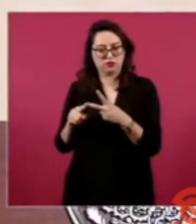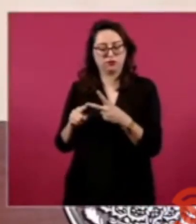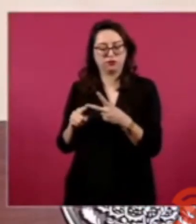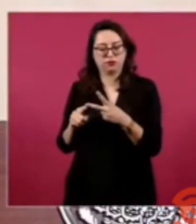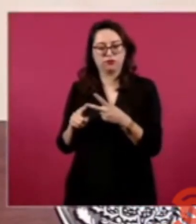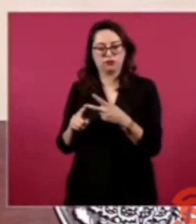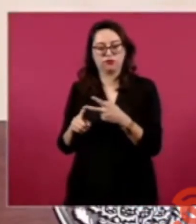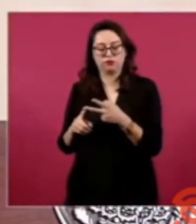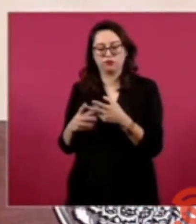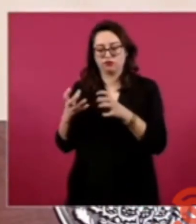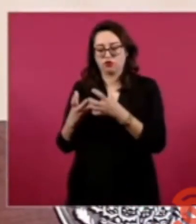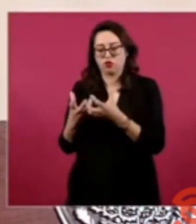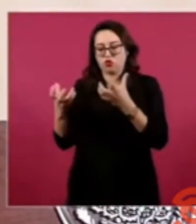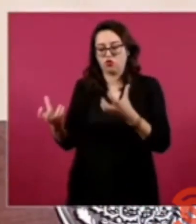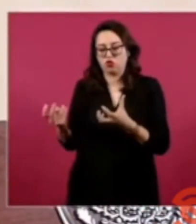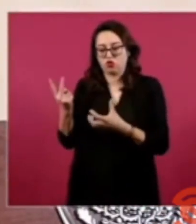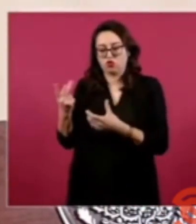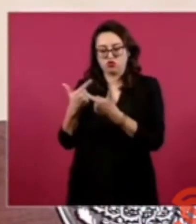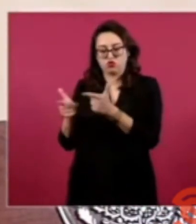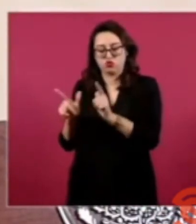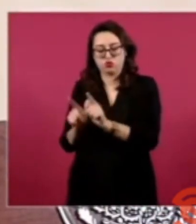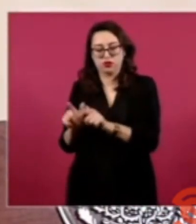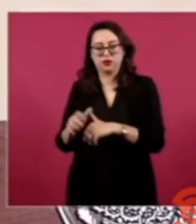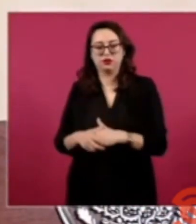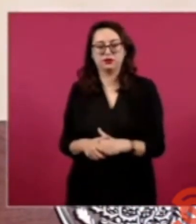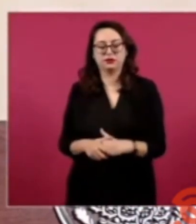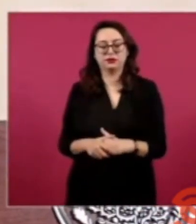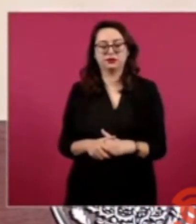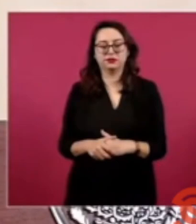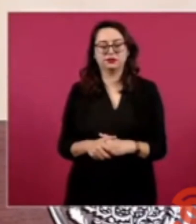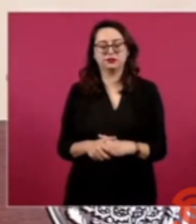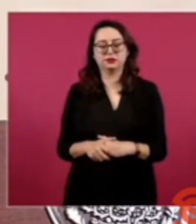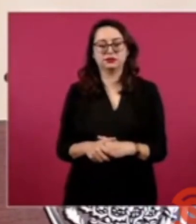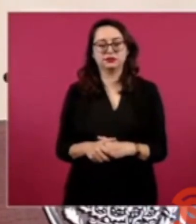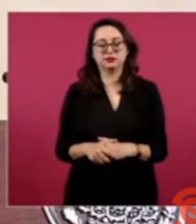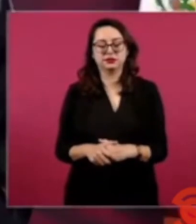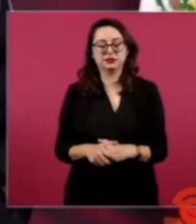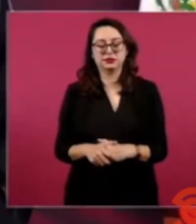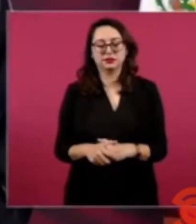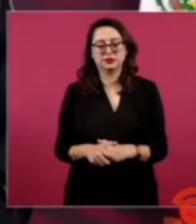y escoceses. Por ejemplo,